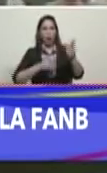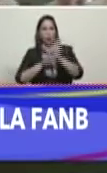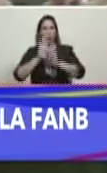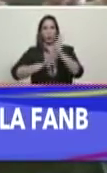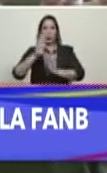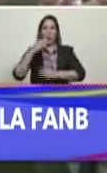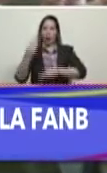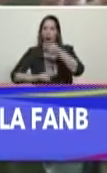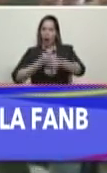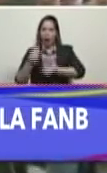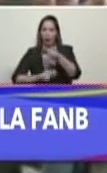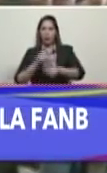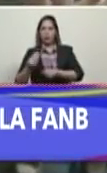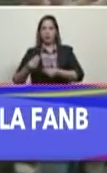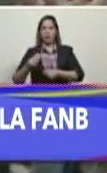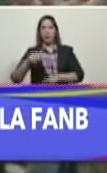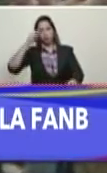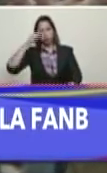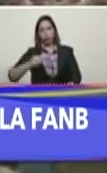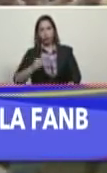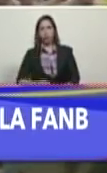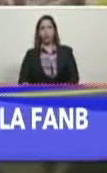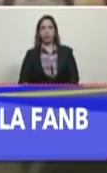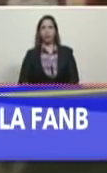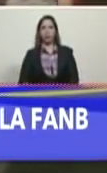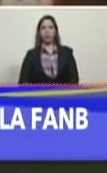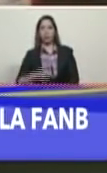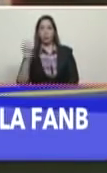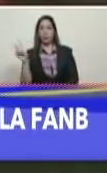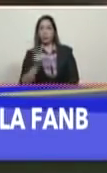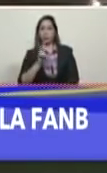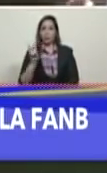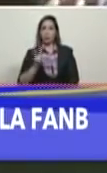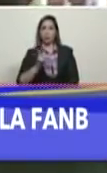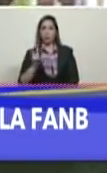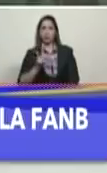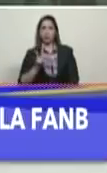la juventud militar venezolana.